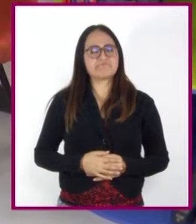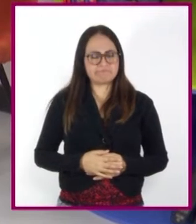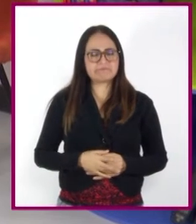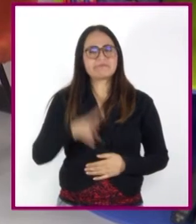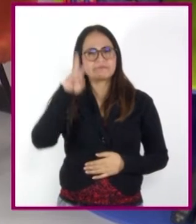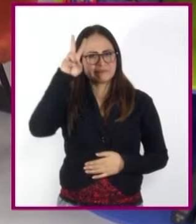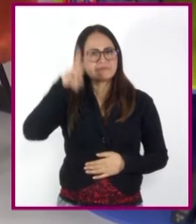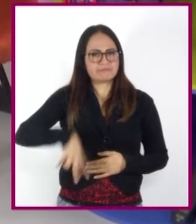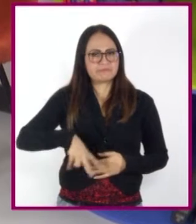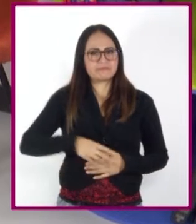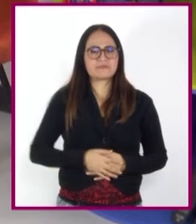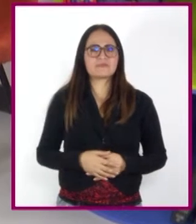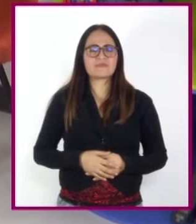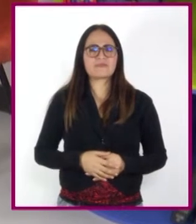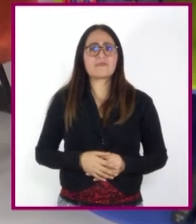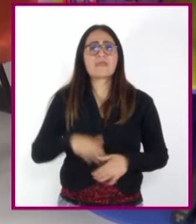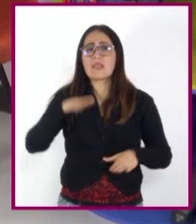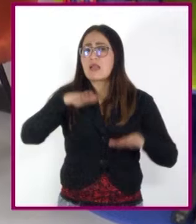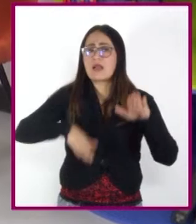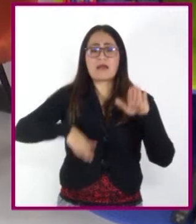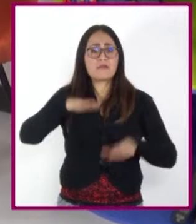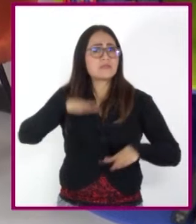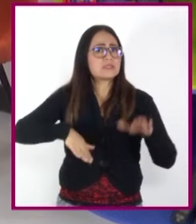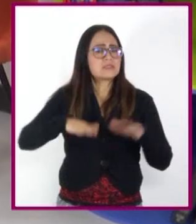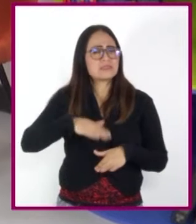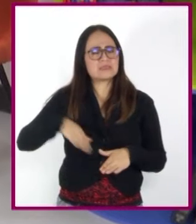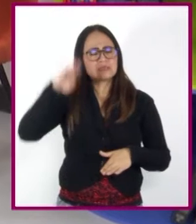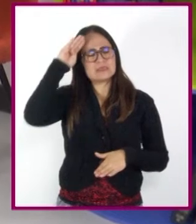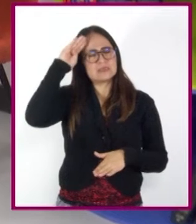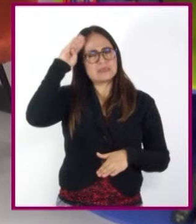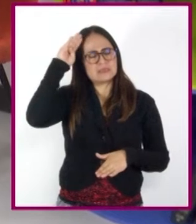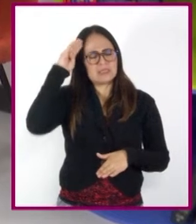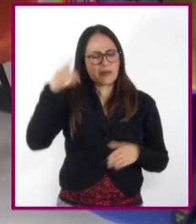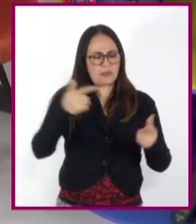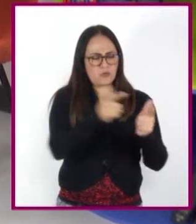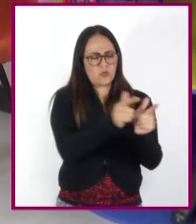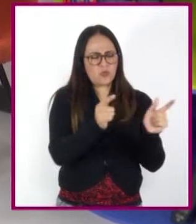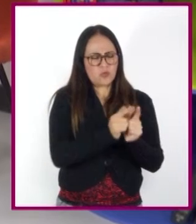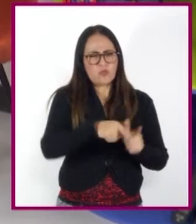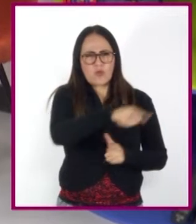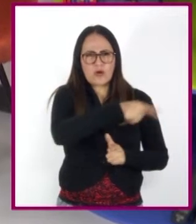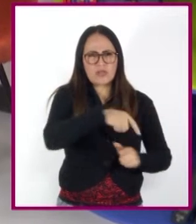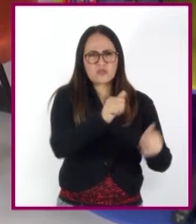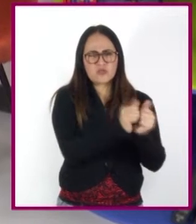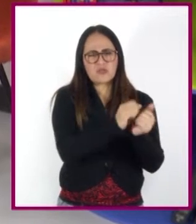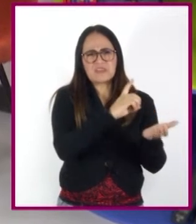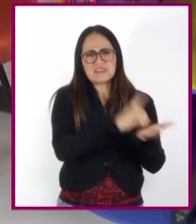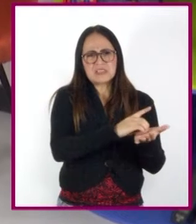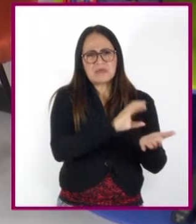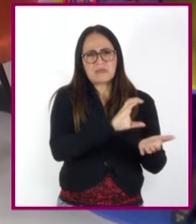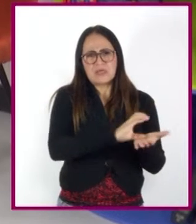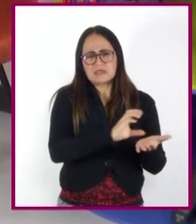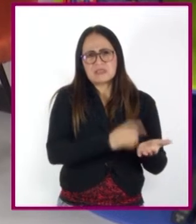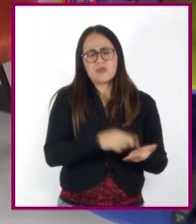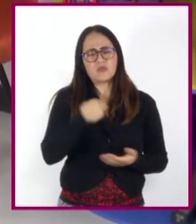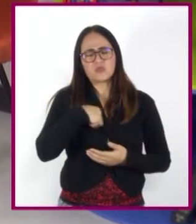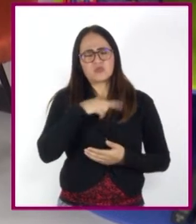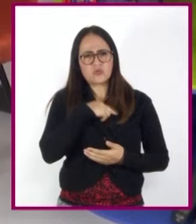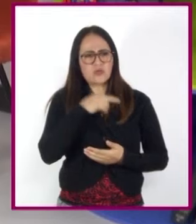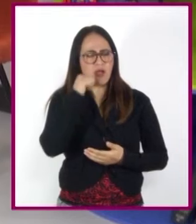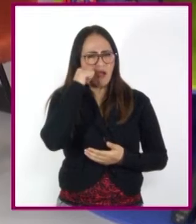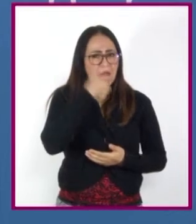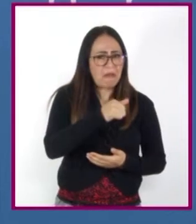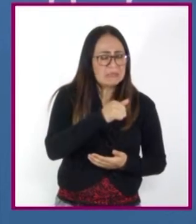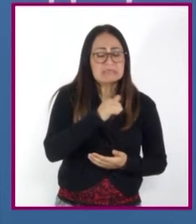Efectivamente, a veces no dimensionamos a la población que presenta alguna de todas las formas de discapacidad que nos han